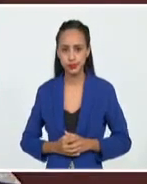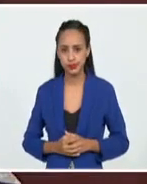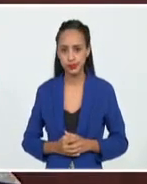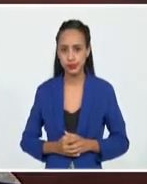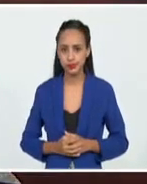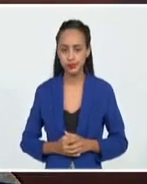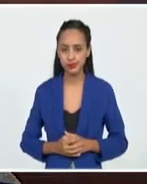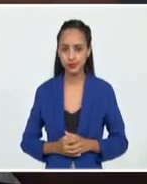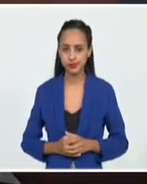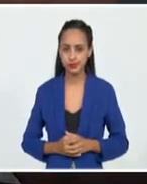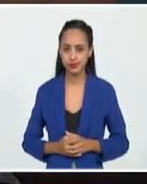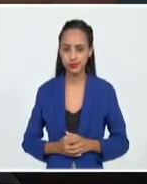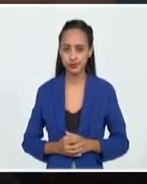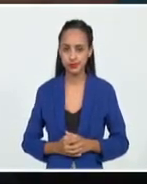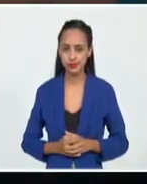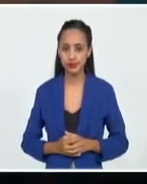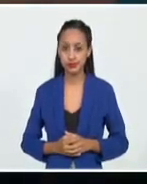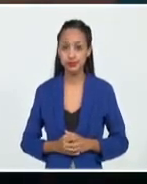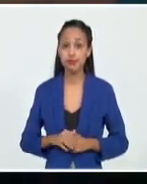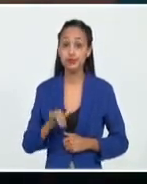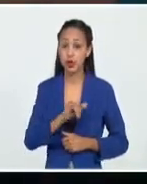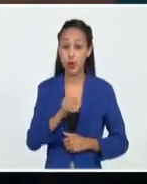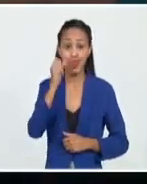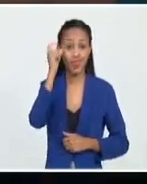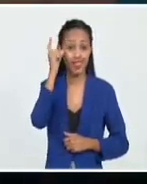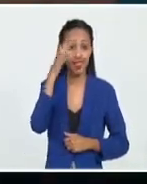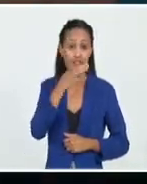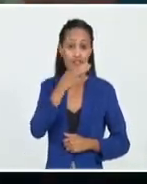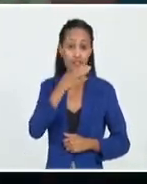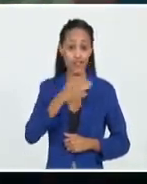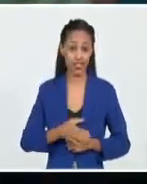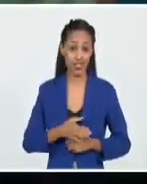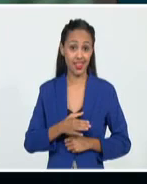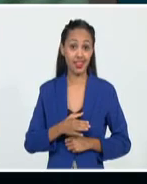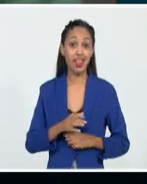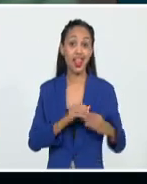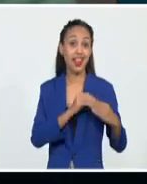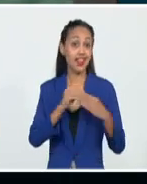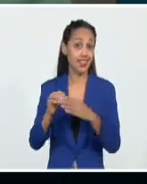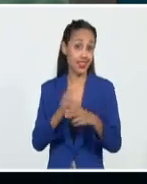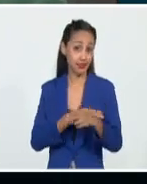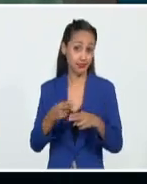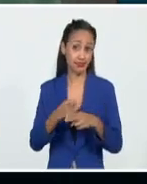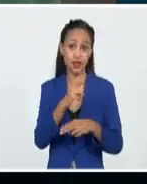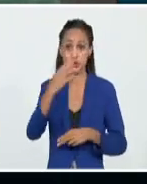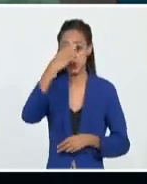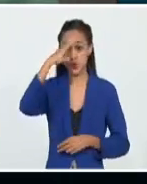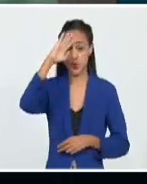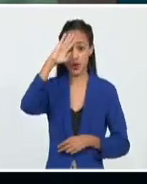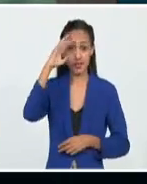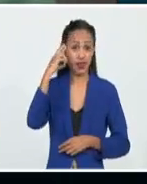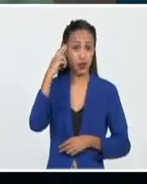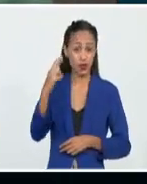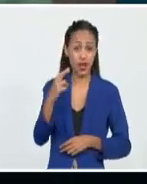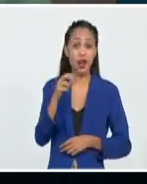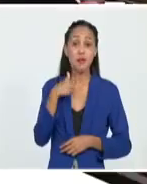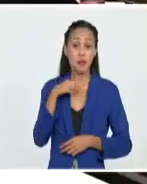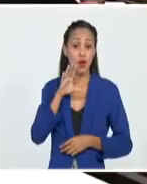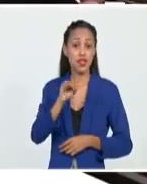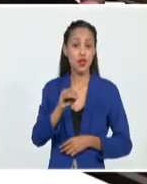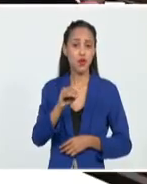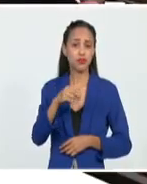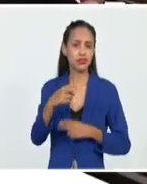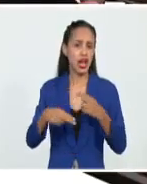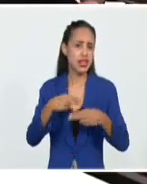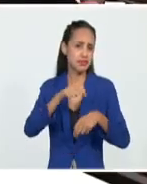No sé si... Con la impronta del líder histórico de la Revolución Cubana, Fidel Castro, al rememorar sus palabras de hace 25 años, comenzó